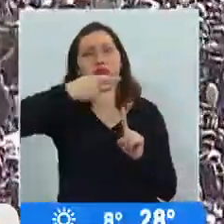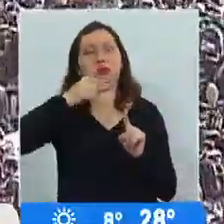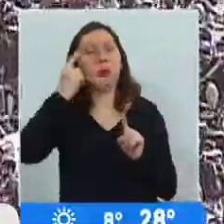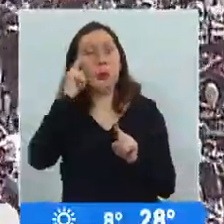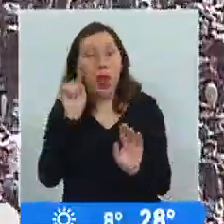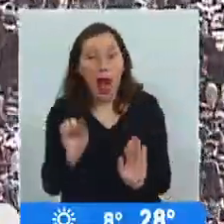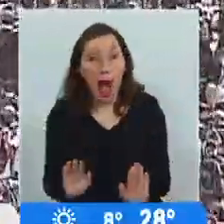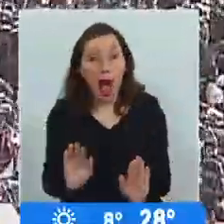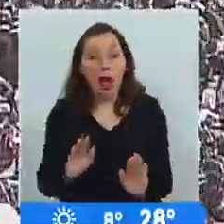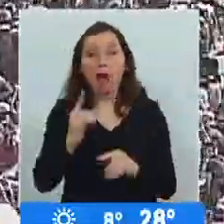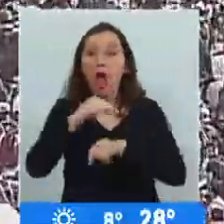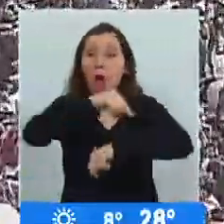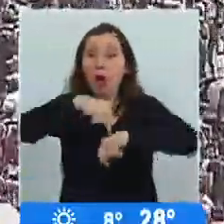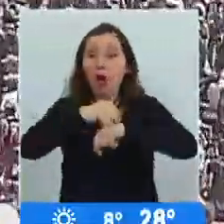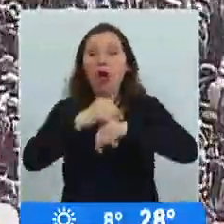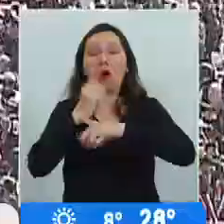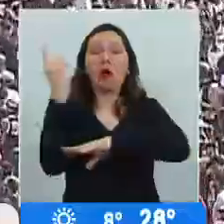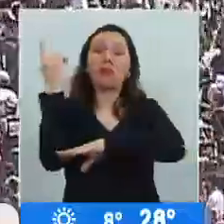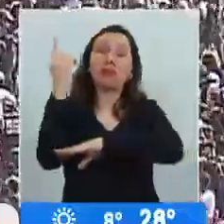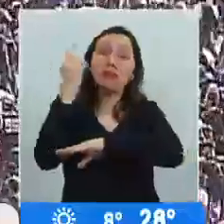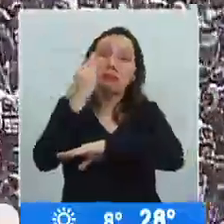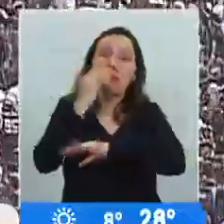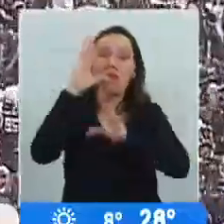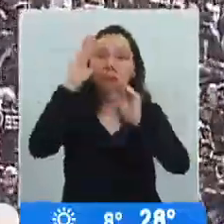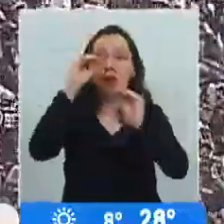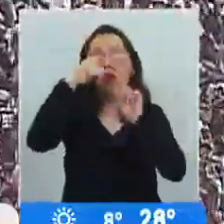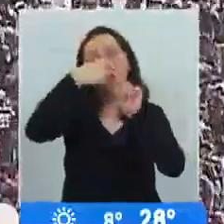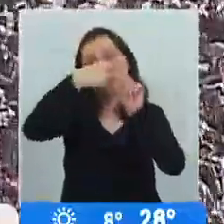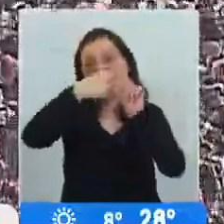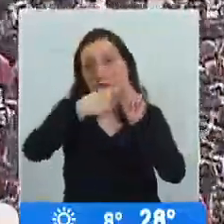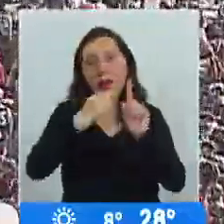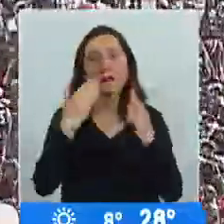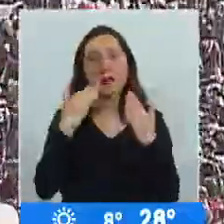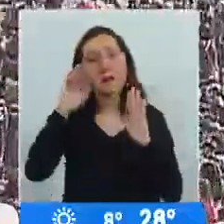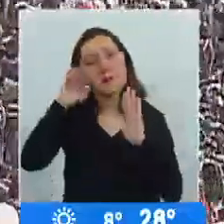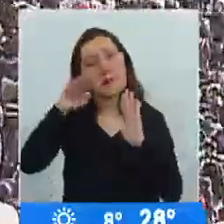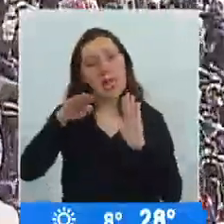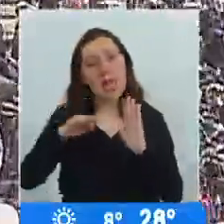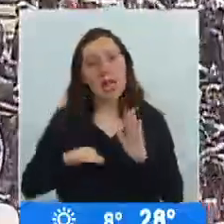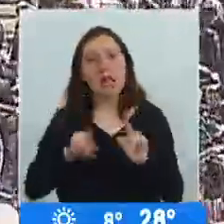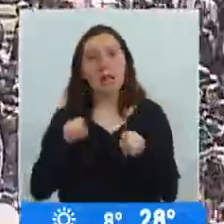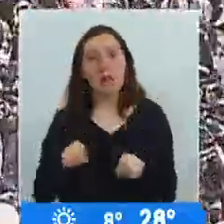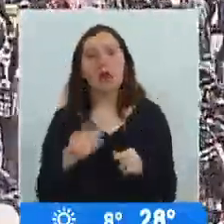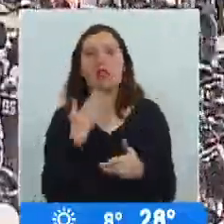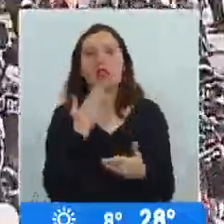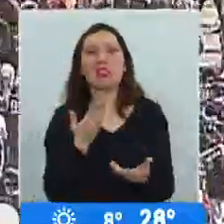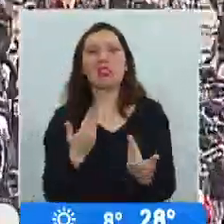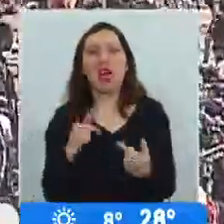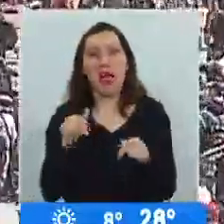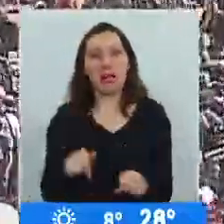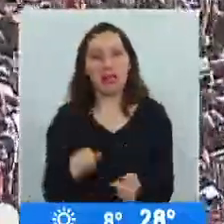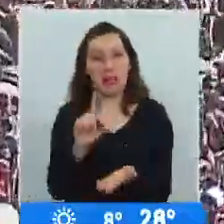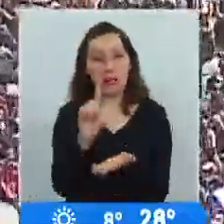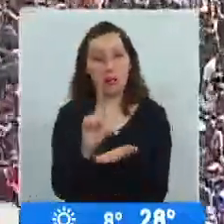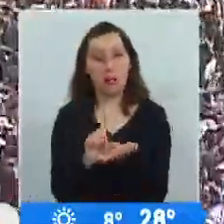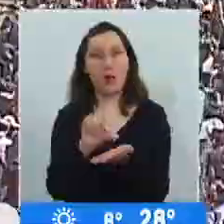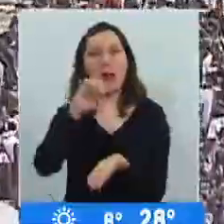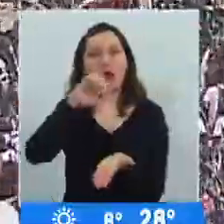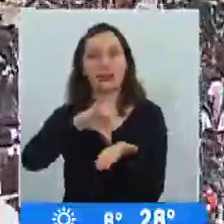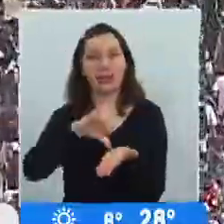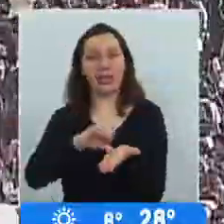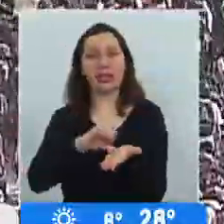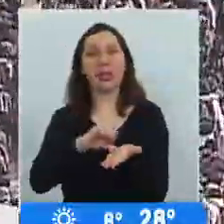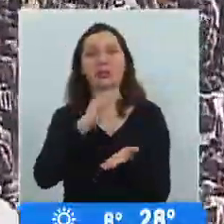ahora ya con el paso de la hora se comienza a descender un poco la temperatura acá en este lugar del